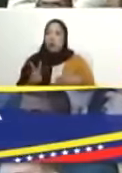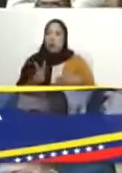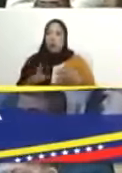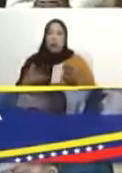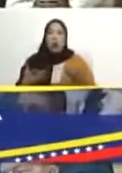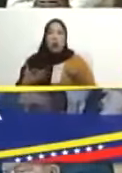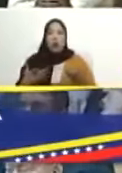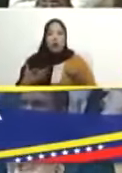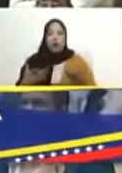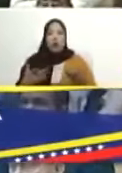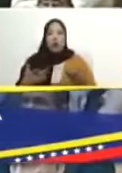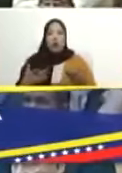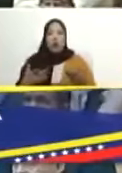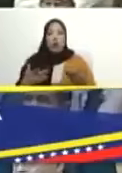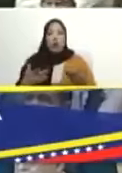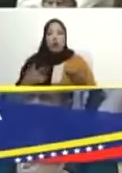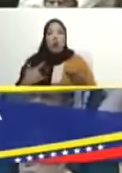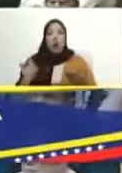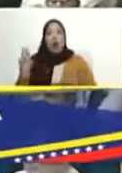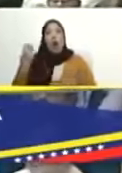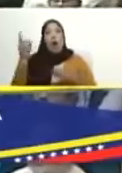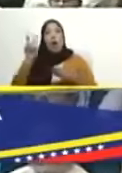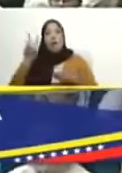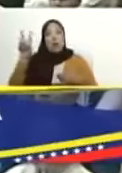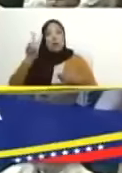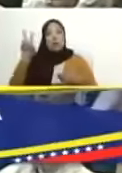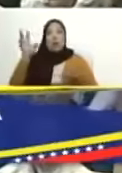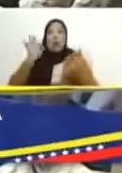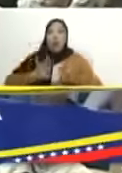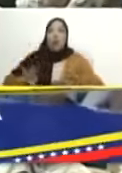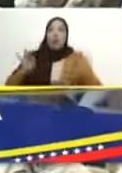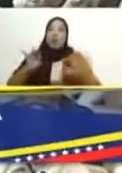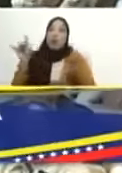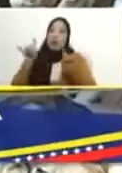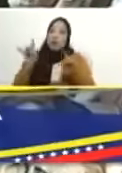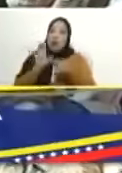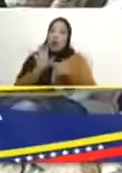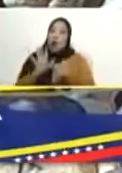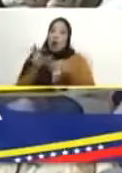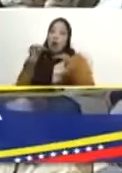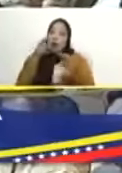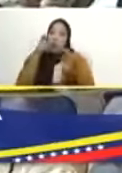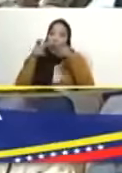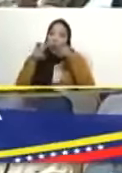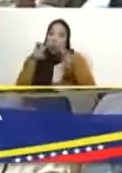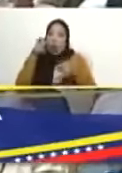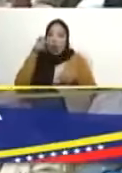quitamos? Eso lo tenemos. Pero cuando se la pidieron los venezolanos, no te la puedo enseñar por razones de seguridad nacional.